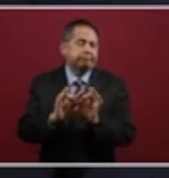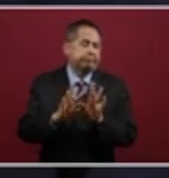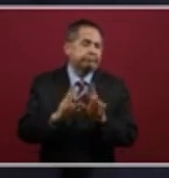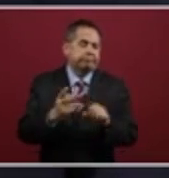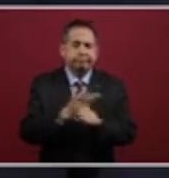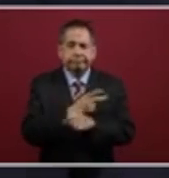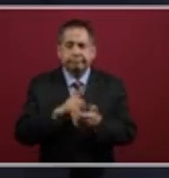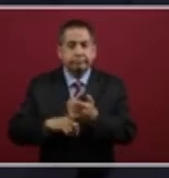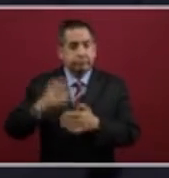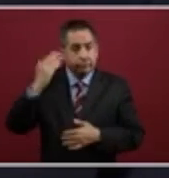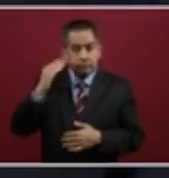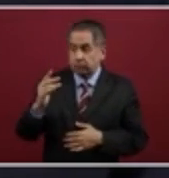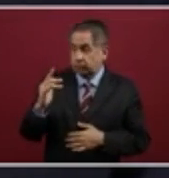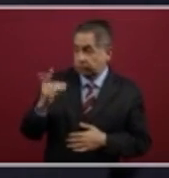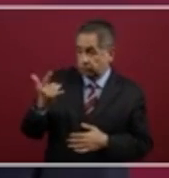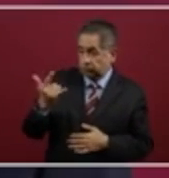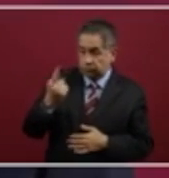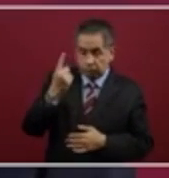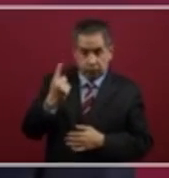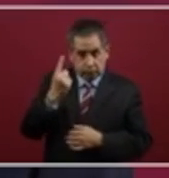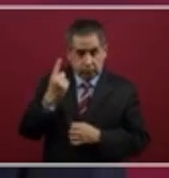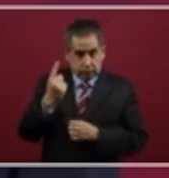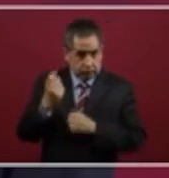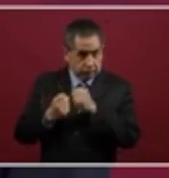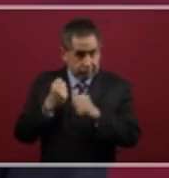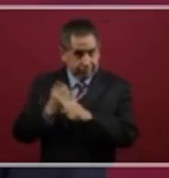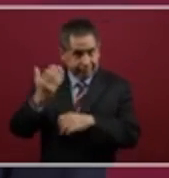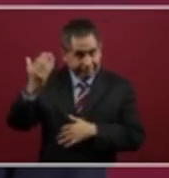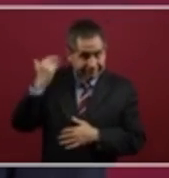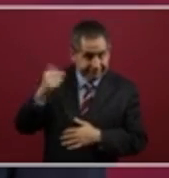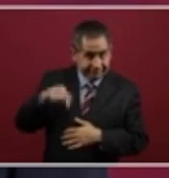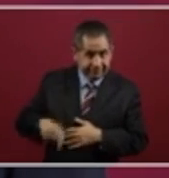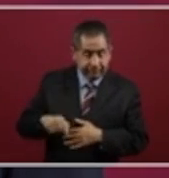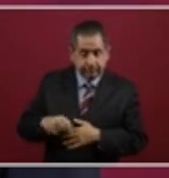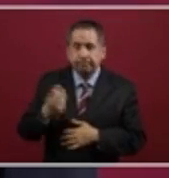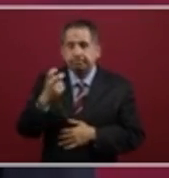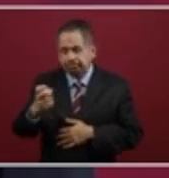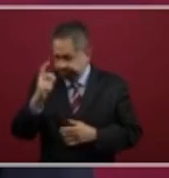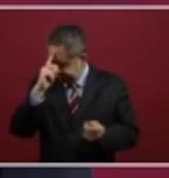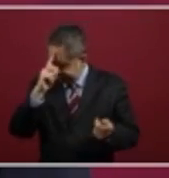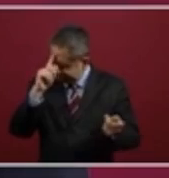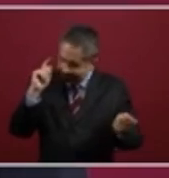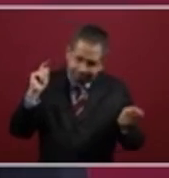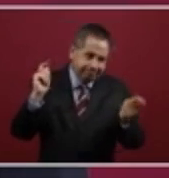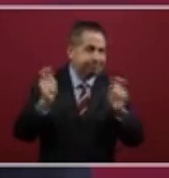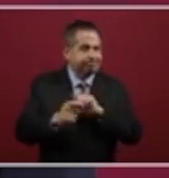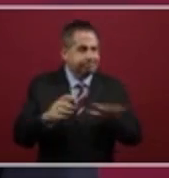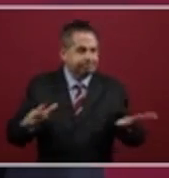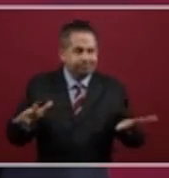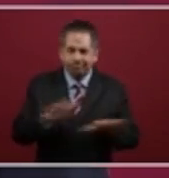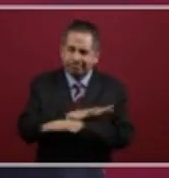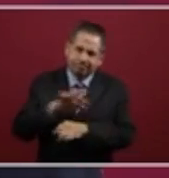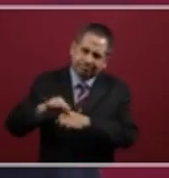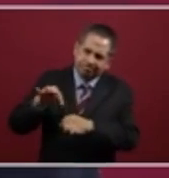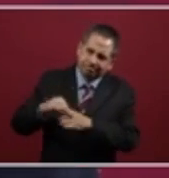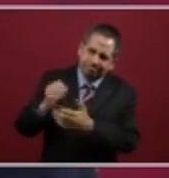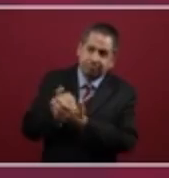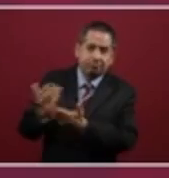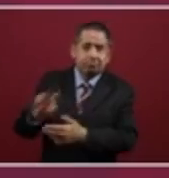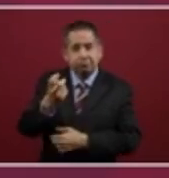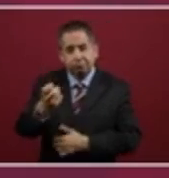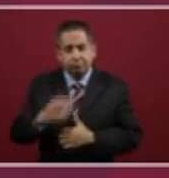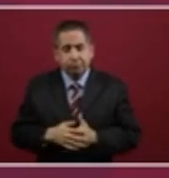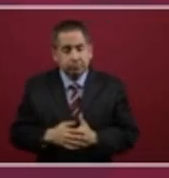en julio del año pasado fue por eso. O sea, cambio de mentalidad. Y hay